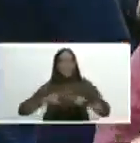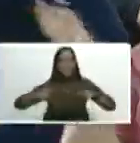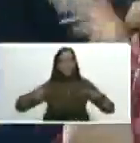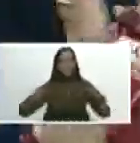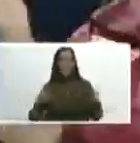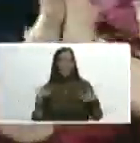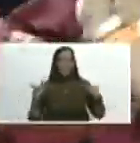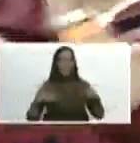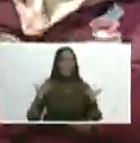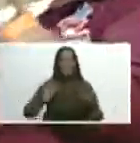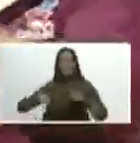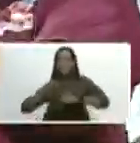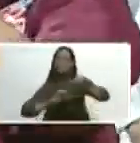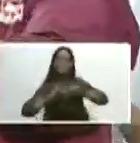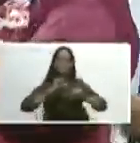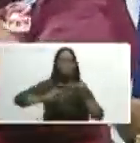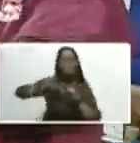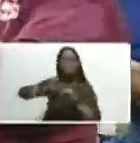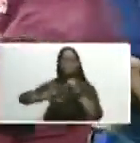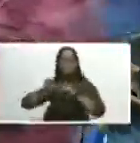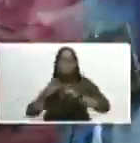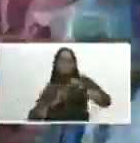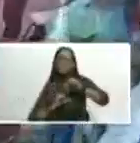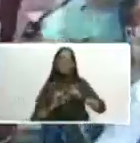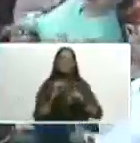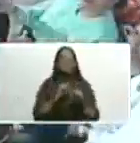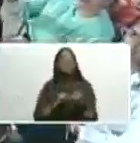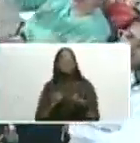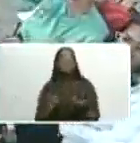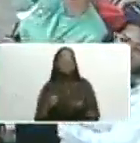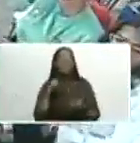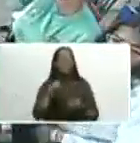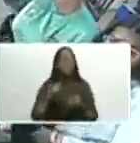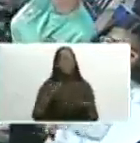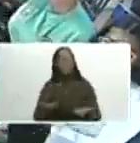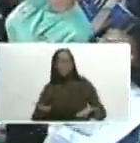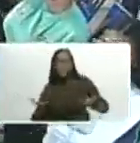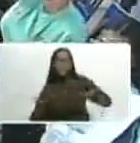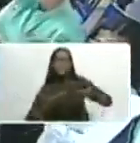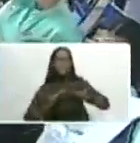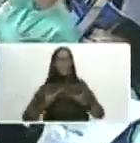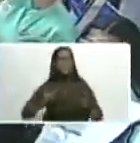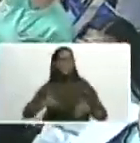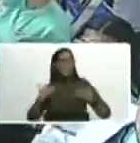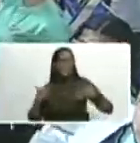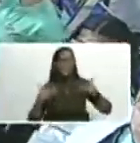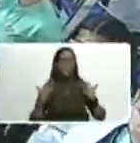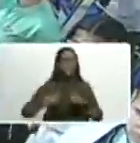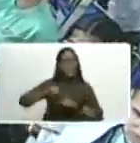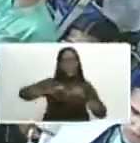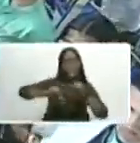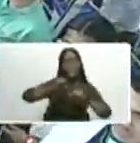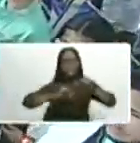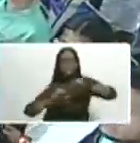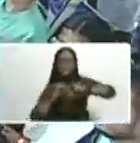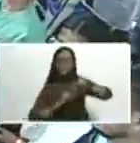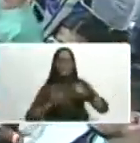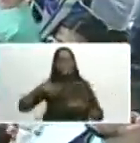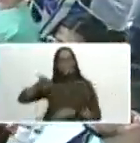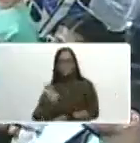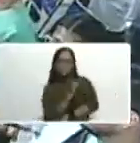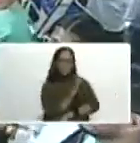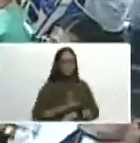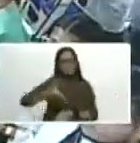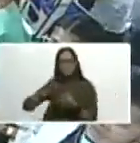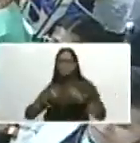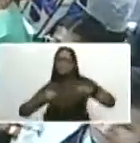colorado. Con su calle tan estrecha al estilo colonial. Quiero cantarle a mi